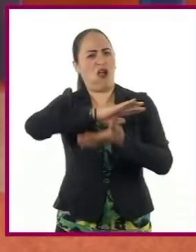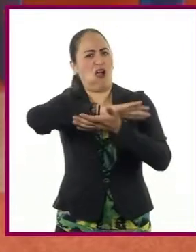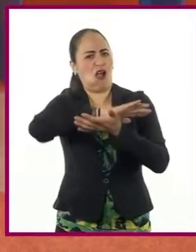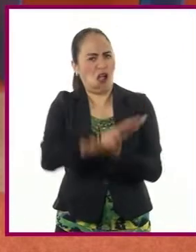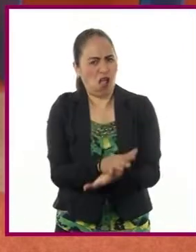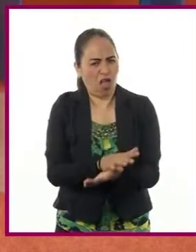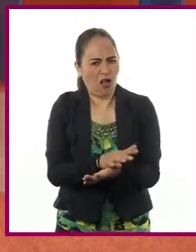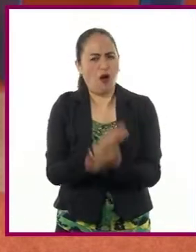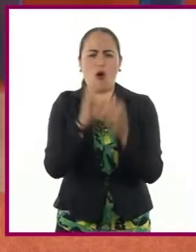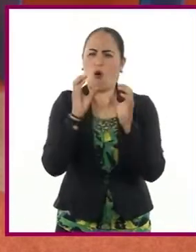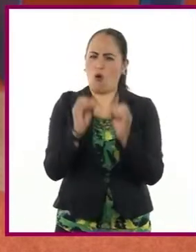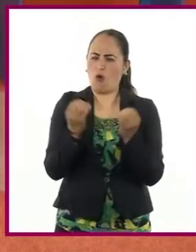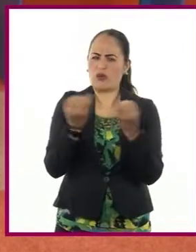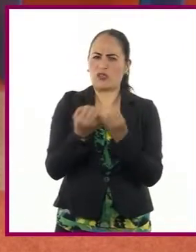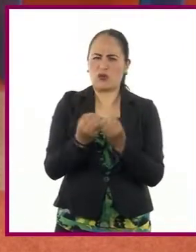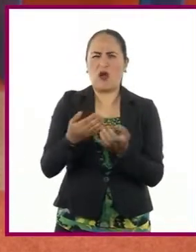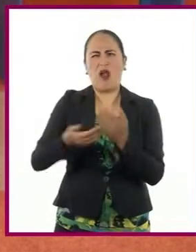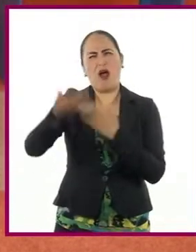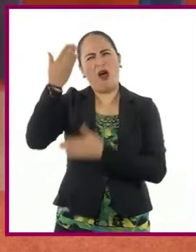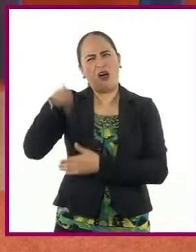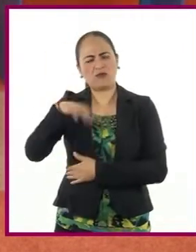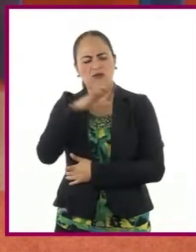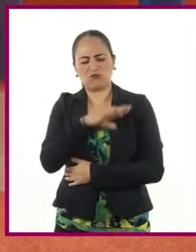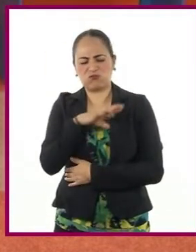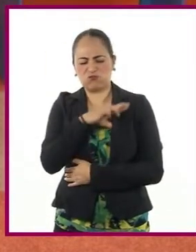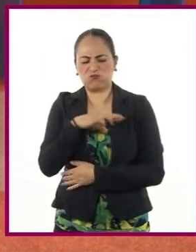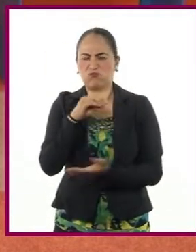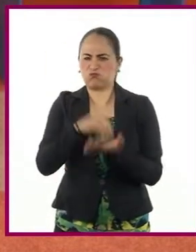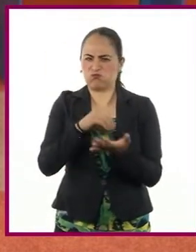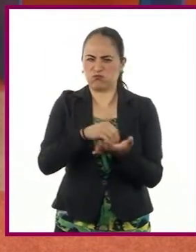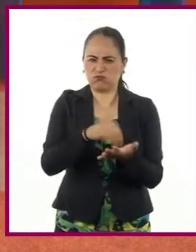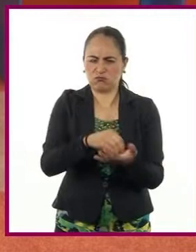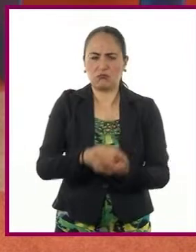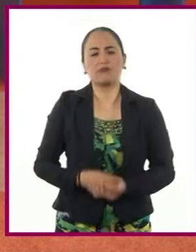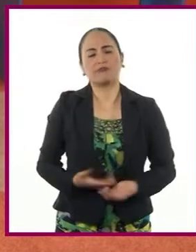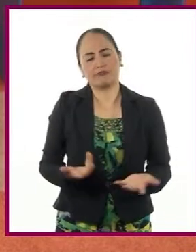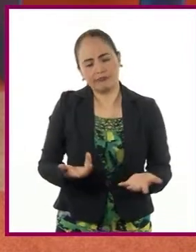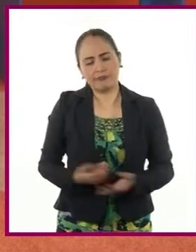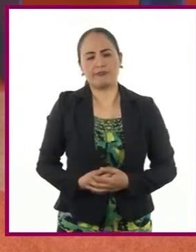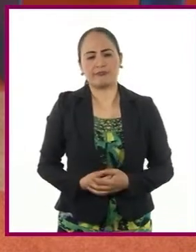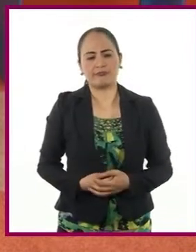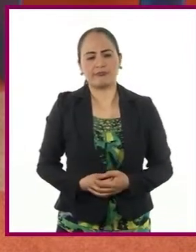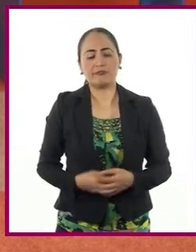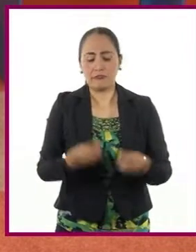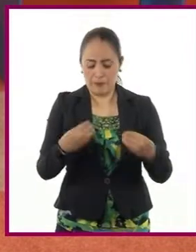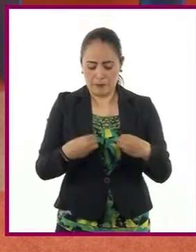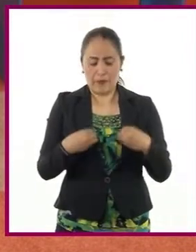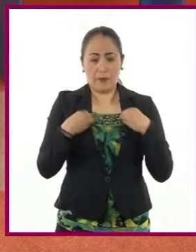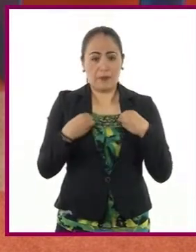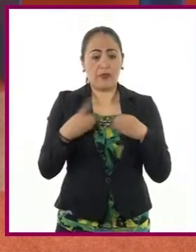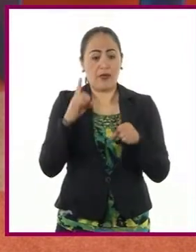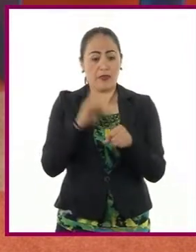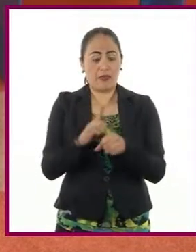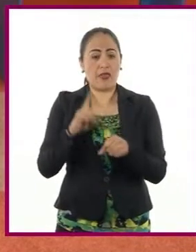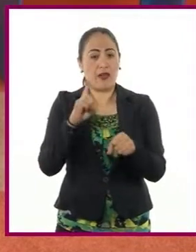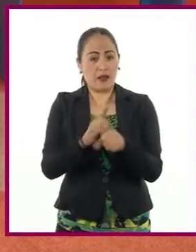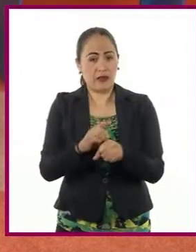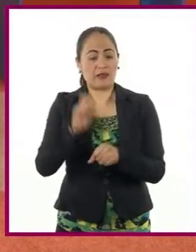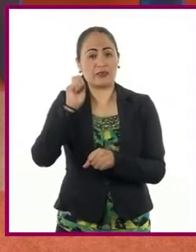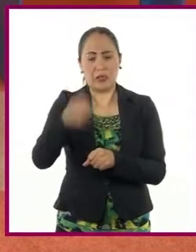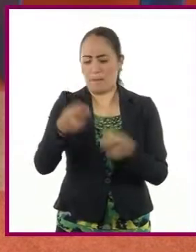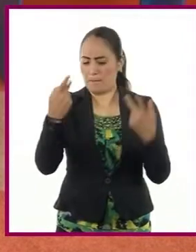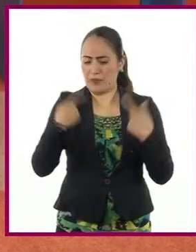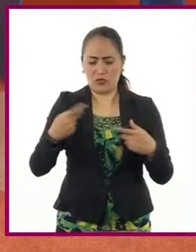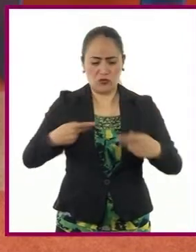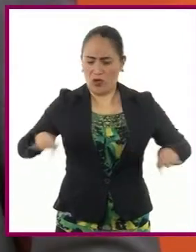o resentimientos del pasado, entre otros. Exacto. En nuestra vida diaria nos relacionamos con una diversidad de